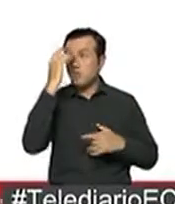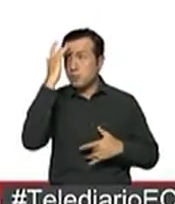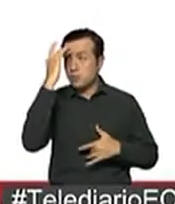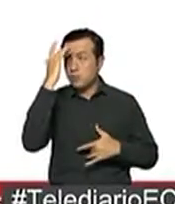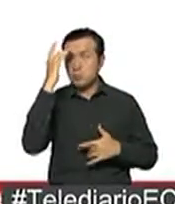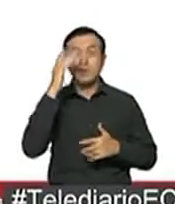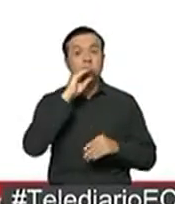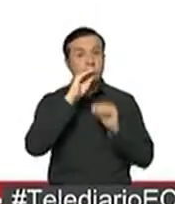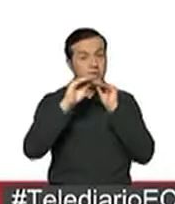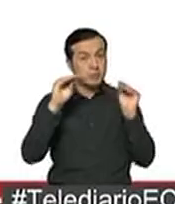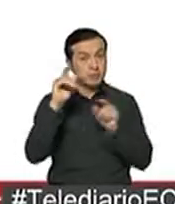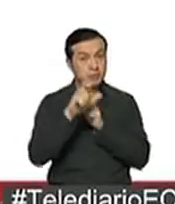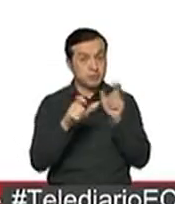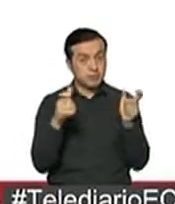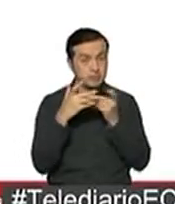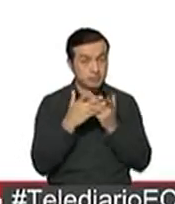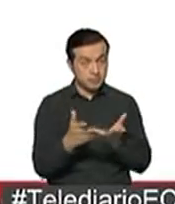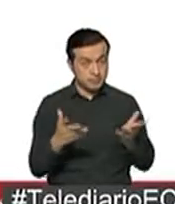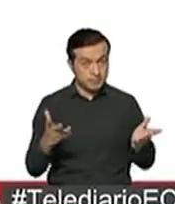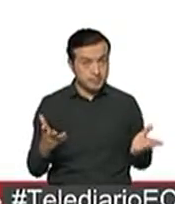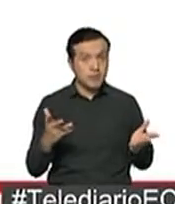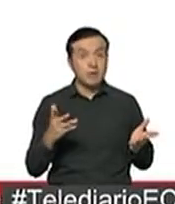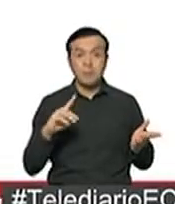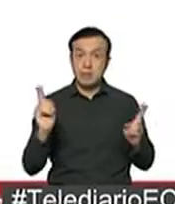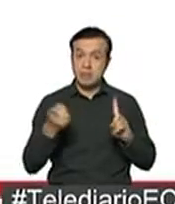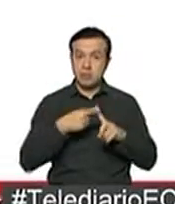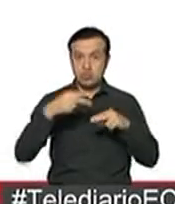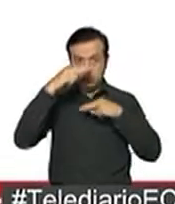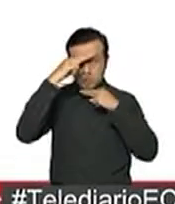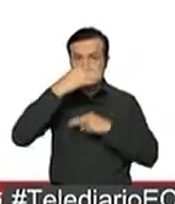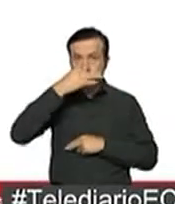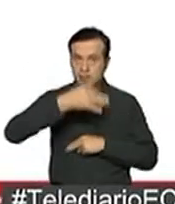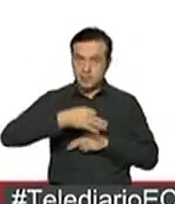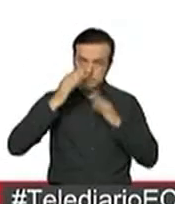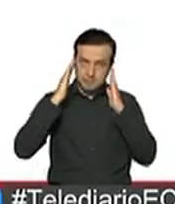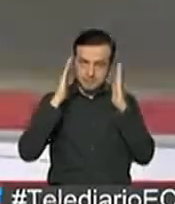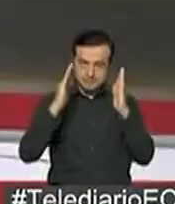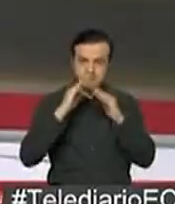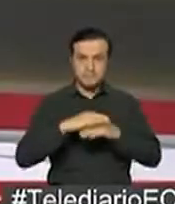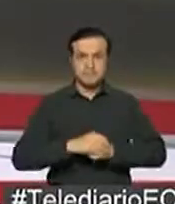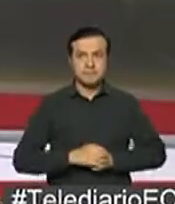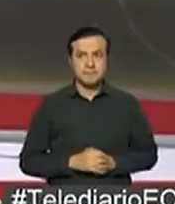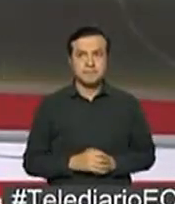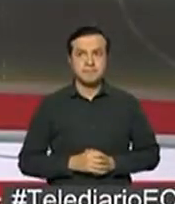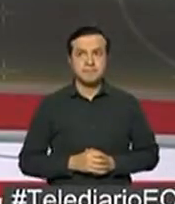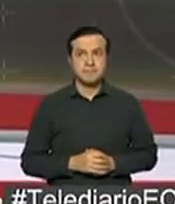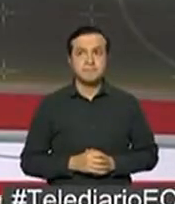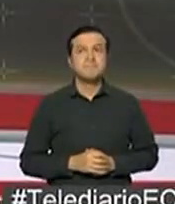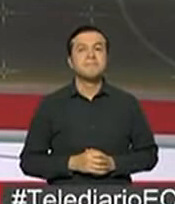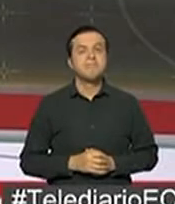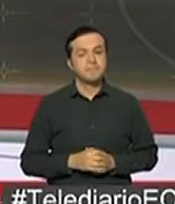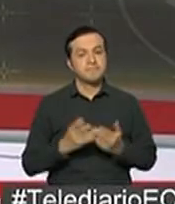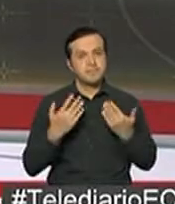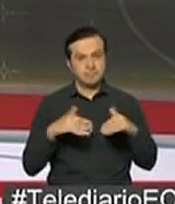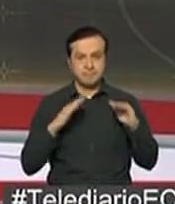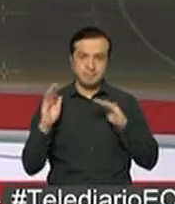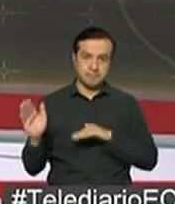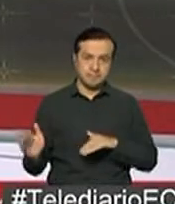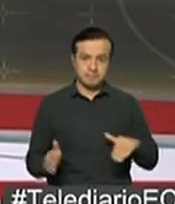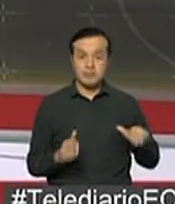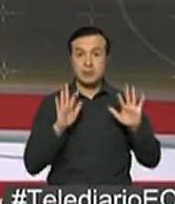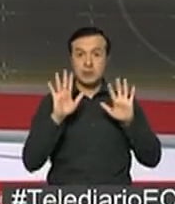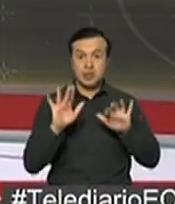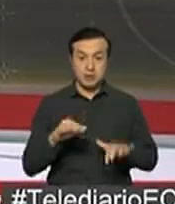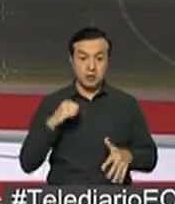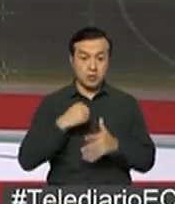reiteramos a la ciudadanía informarse por canales oficiales vamos a cambiar de tema el secretario anticorrupción